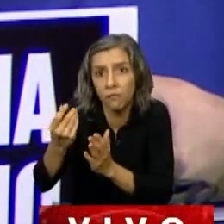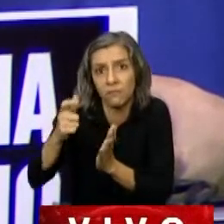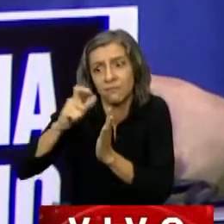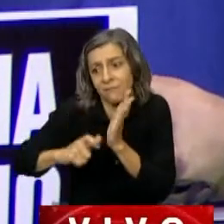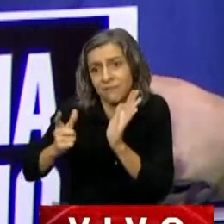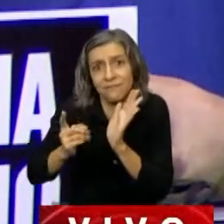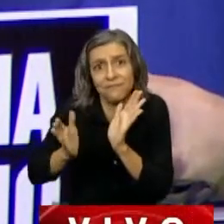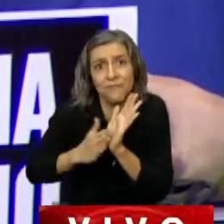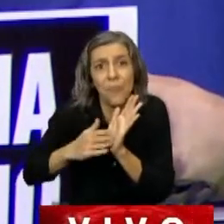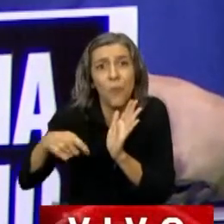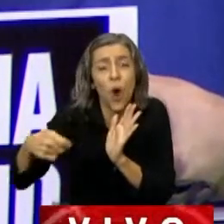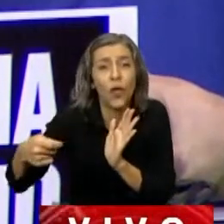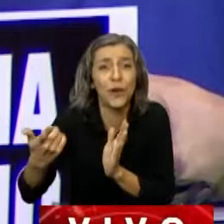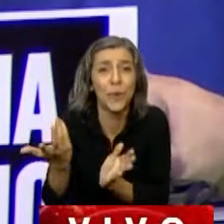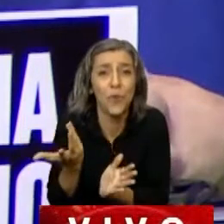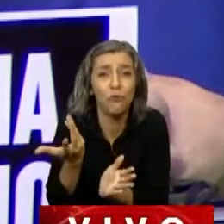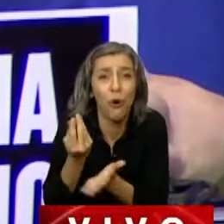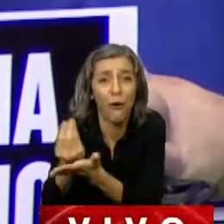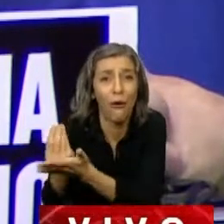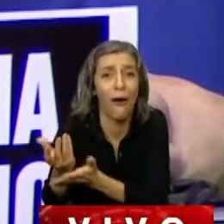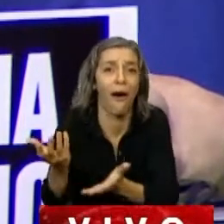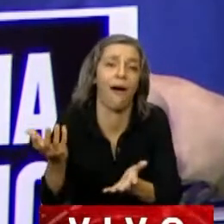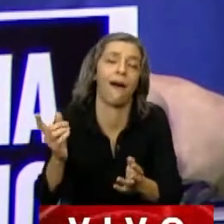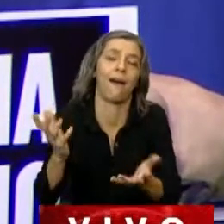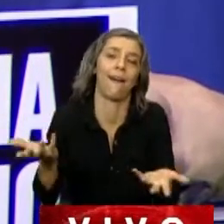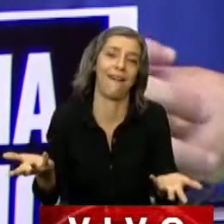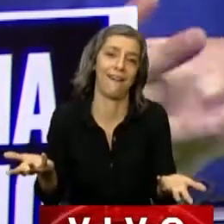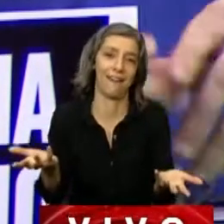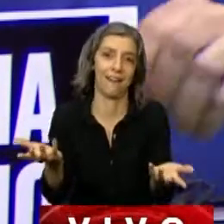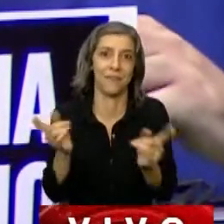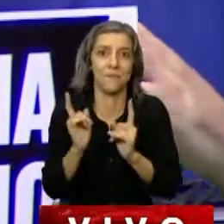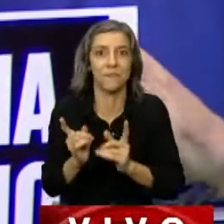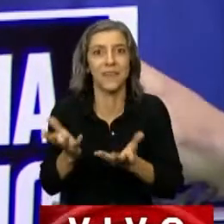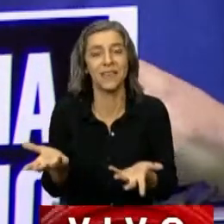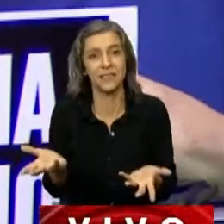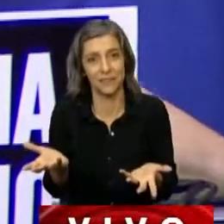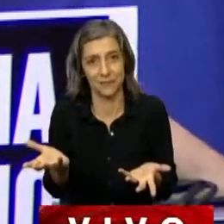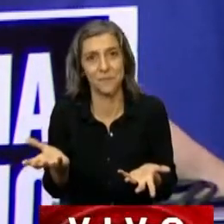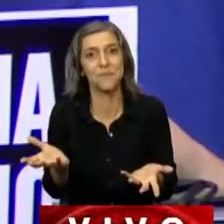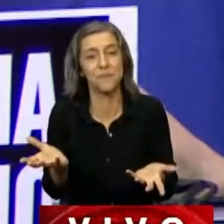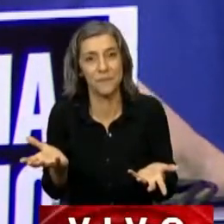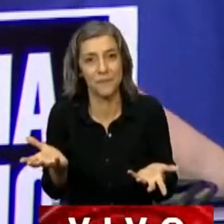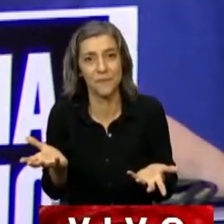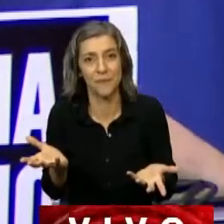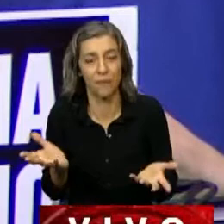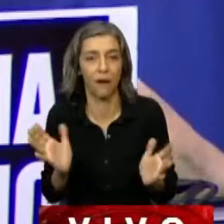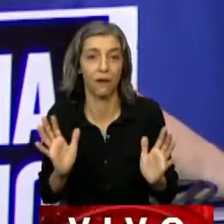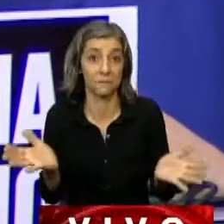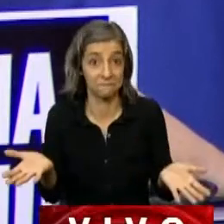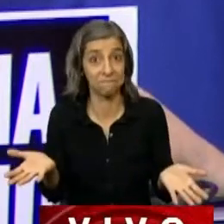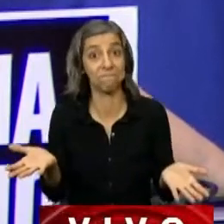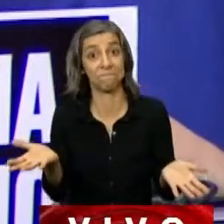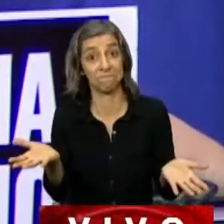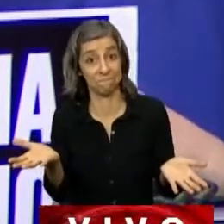inspectores que son trabajadores precarios bajo contrato y en algunos casos incluso monotributistas.